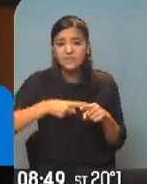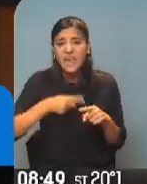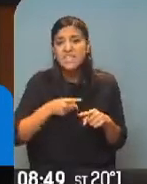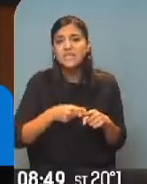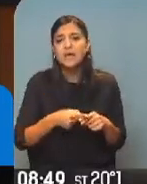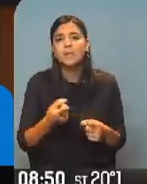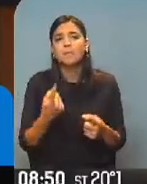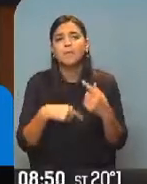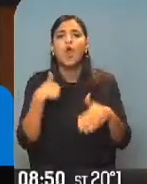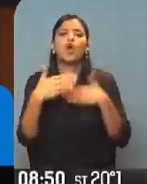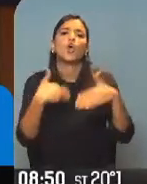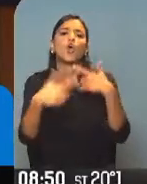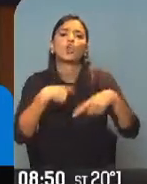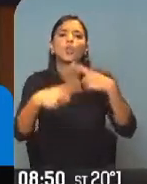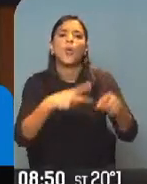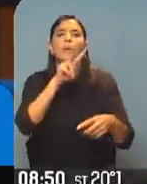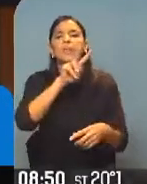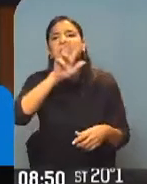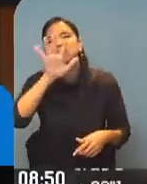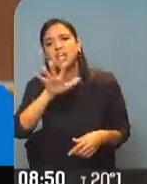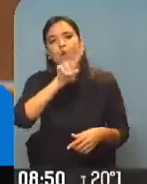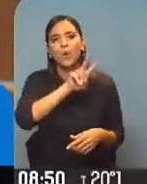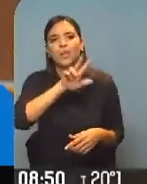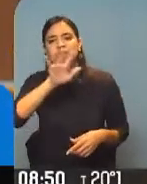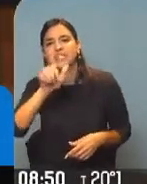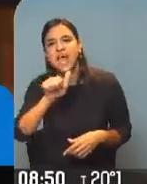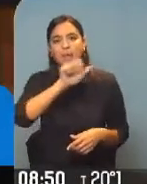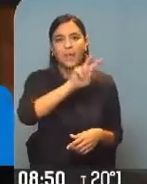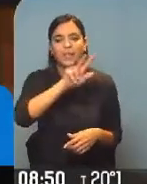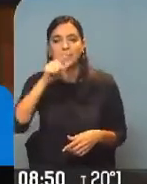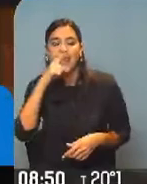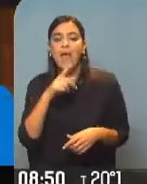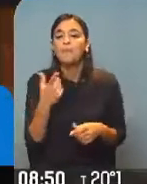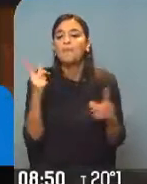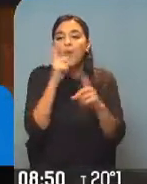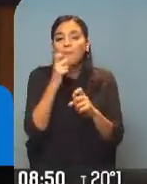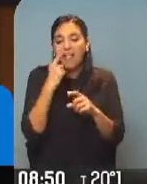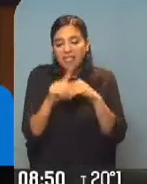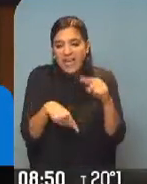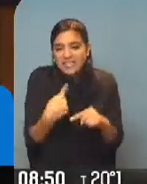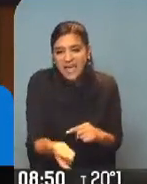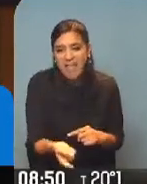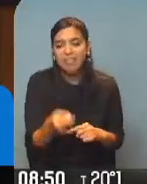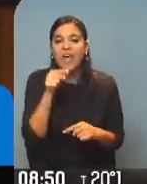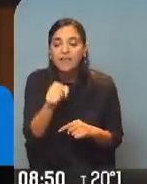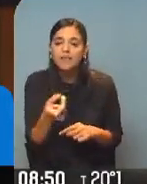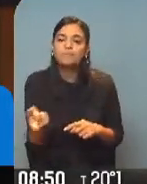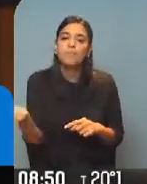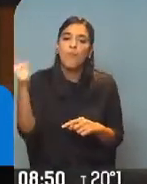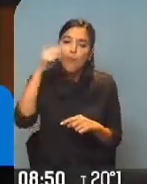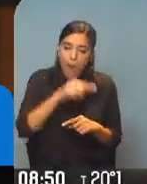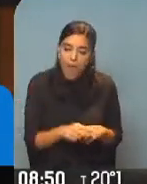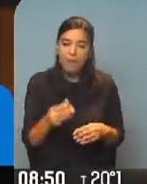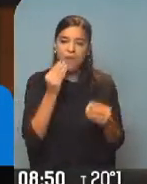evitarse de 6,25 el problema es el 2 de enero el problema es el día siguiente claro ahí tratar de volver a una alimentación